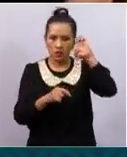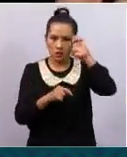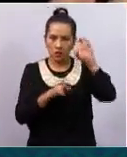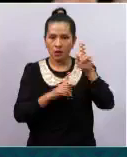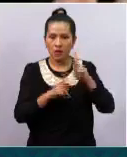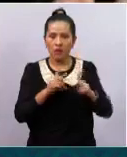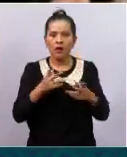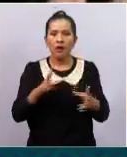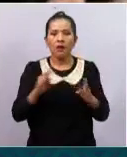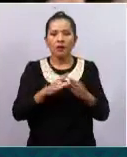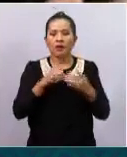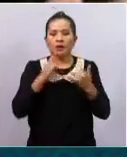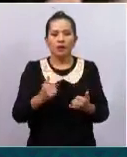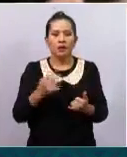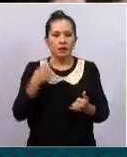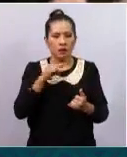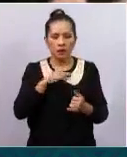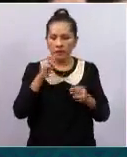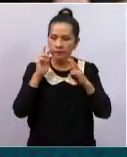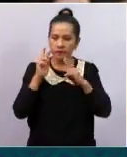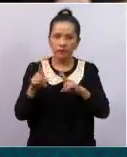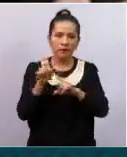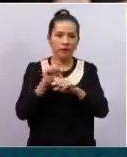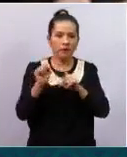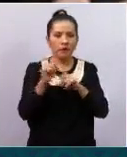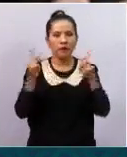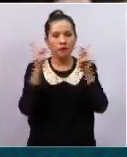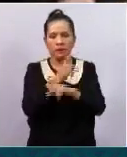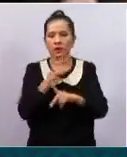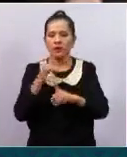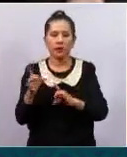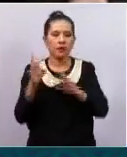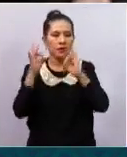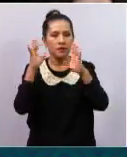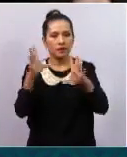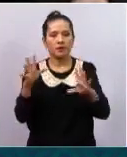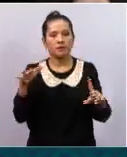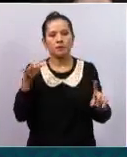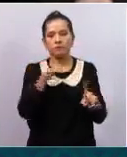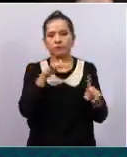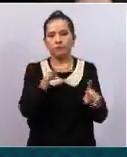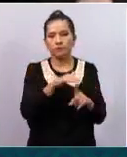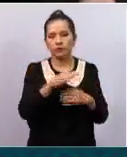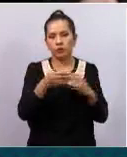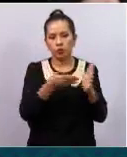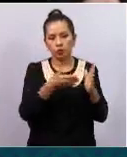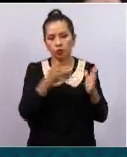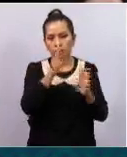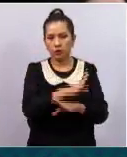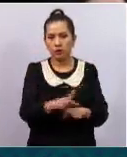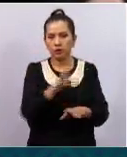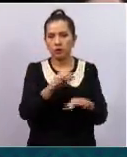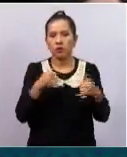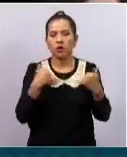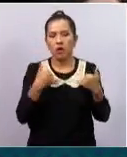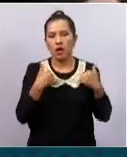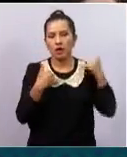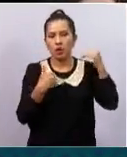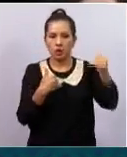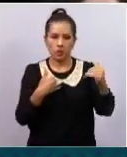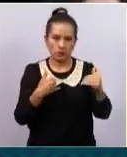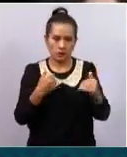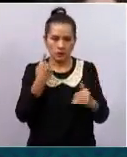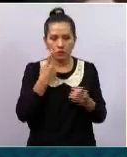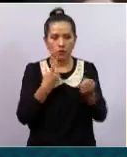hablando de una situación gravísima que se ha dado afectando a niños y jóvenes adolescentes